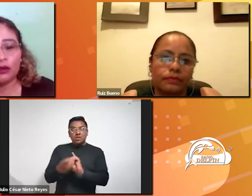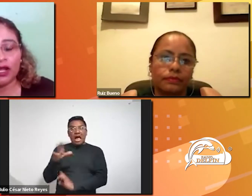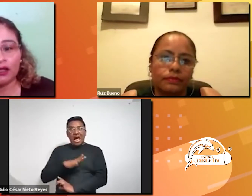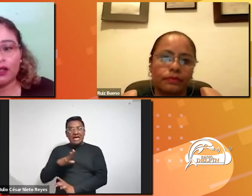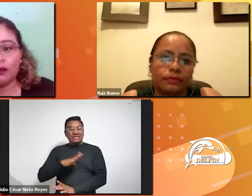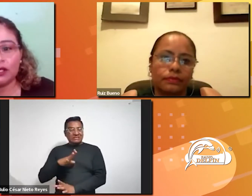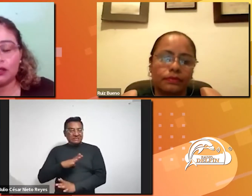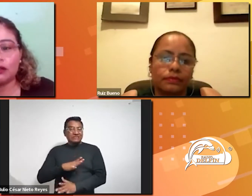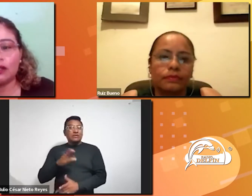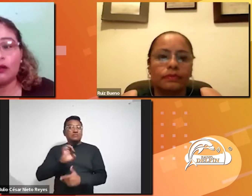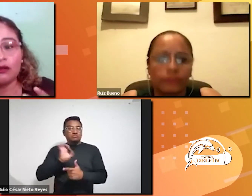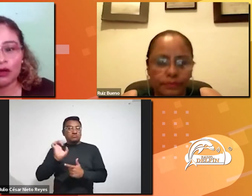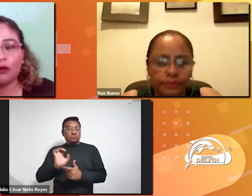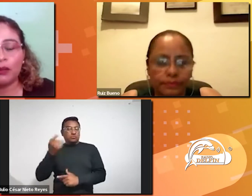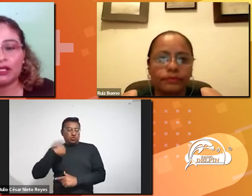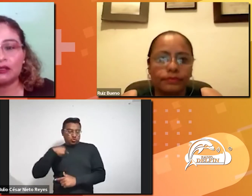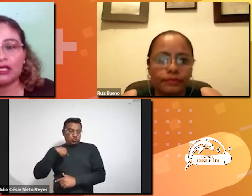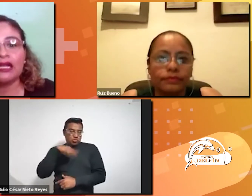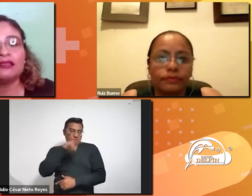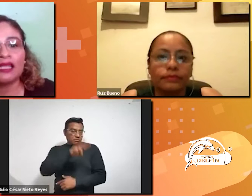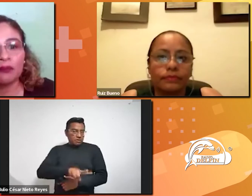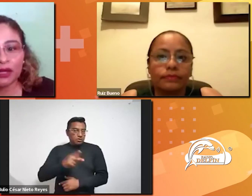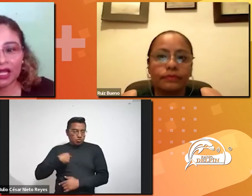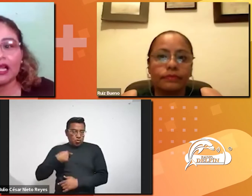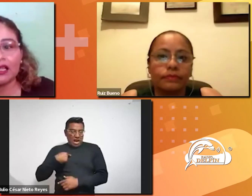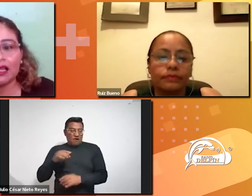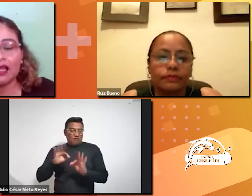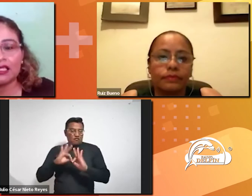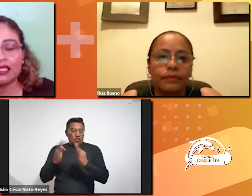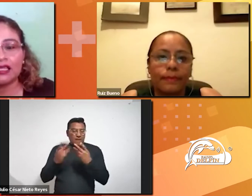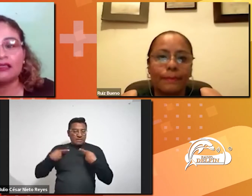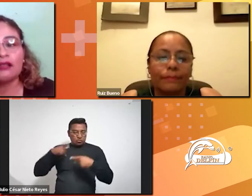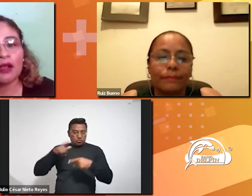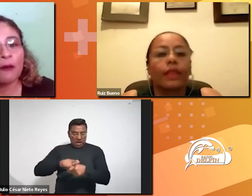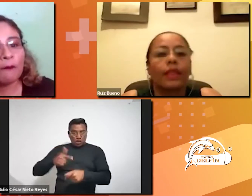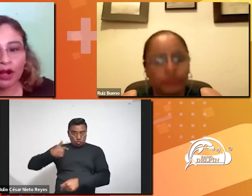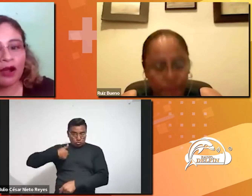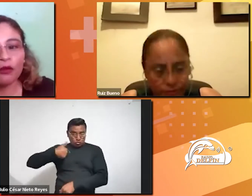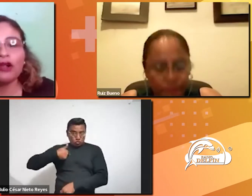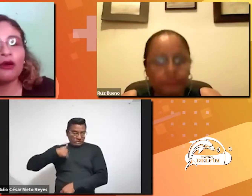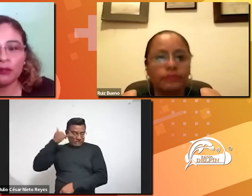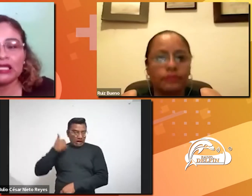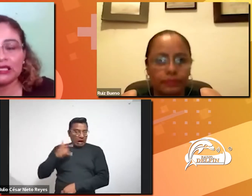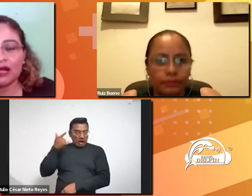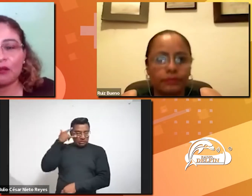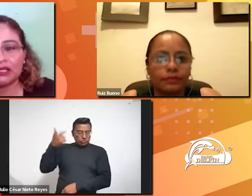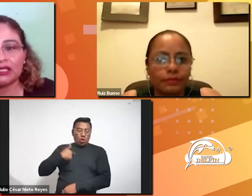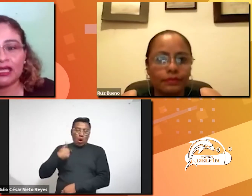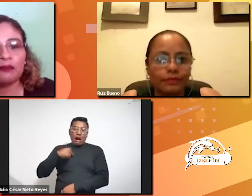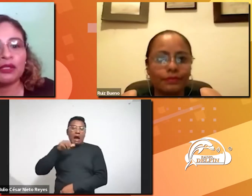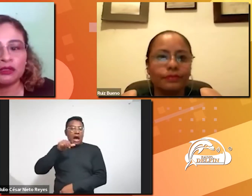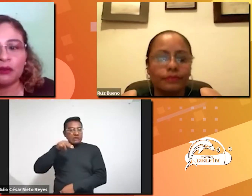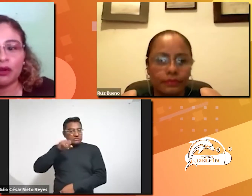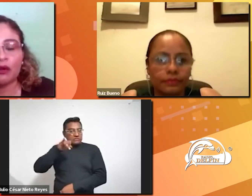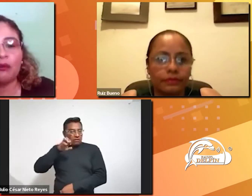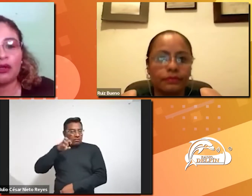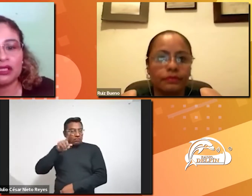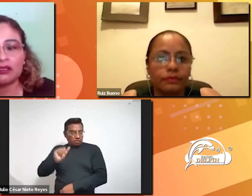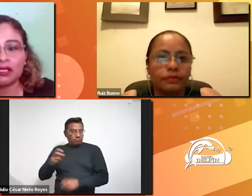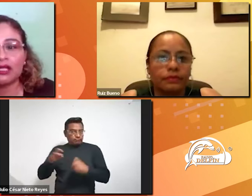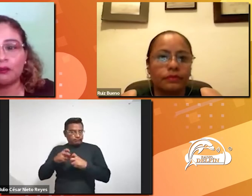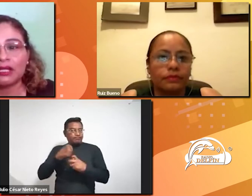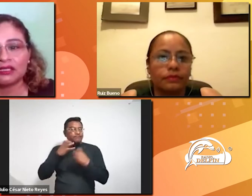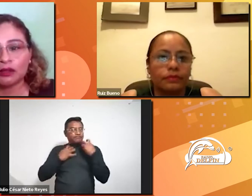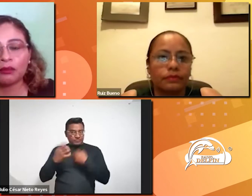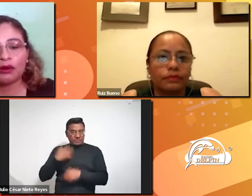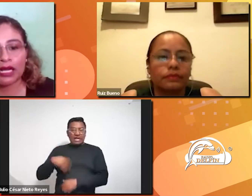Viera que yo en cuestión de lo personal también caí en ansiedad. Aún con mi discapacidad, pues yo vengo en un